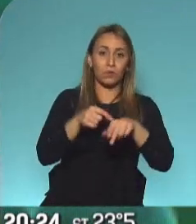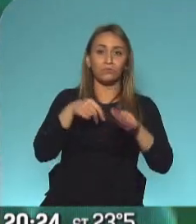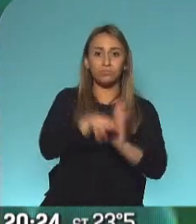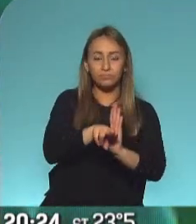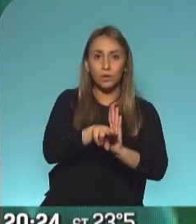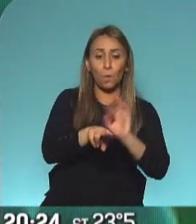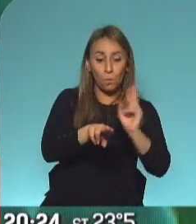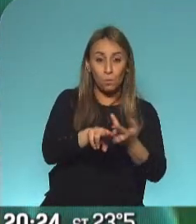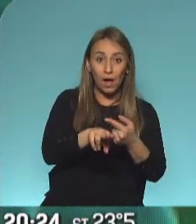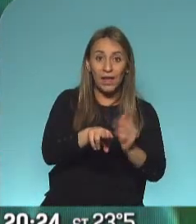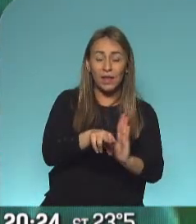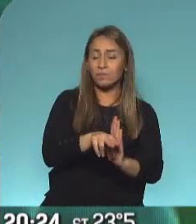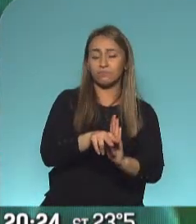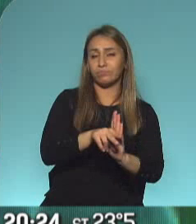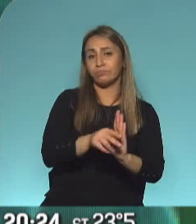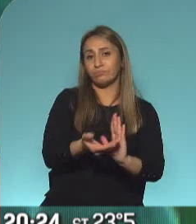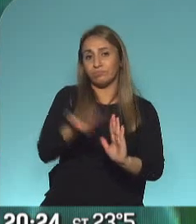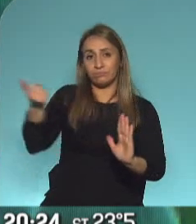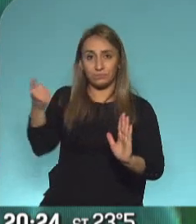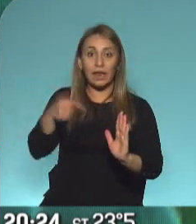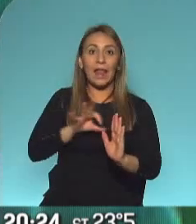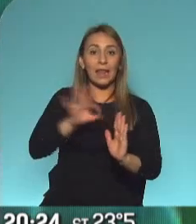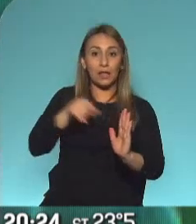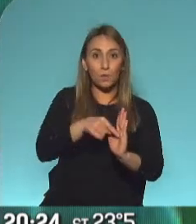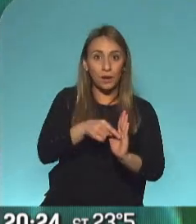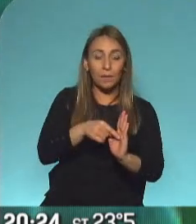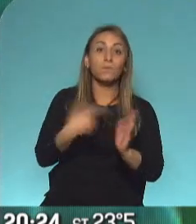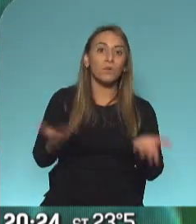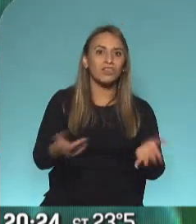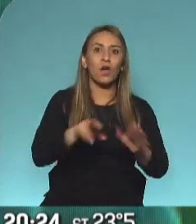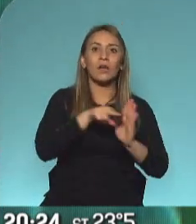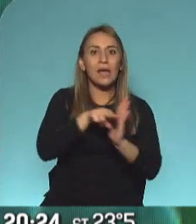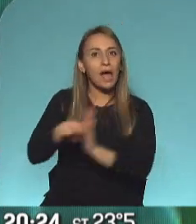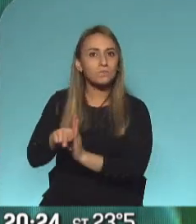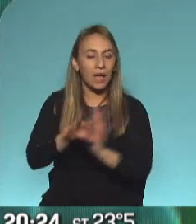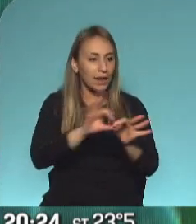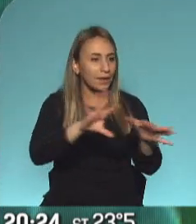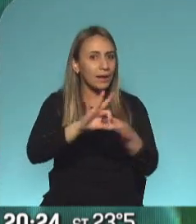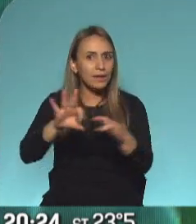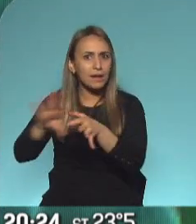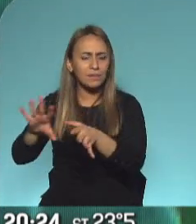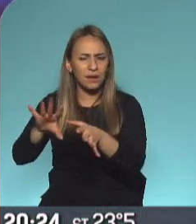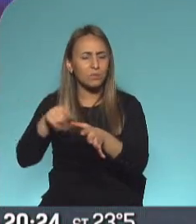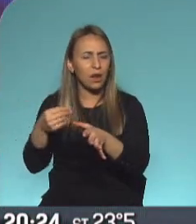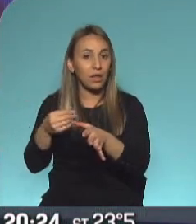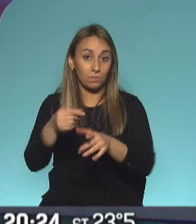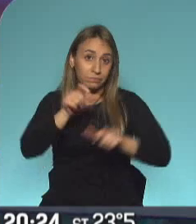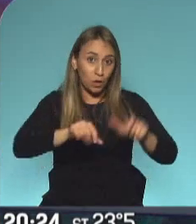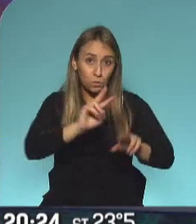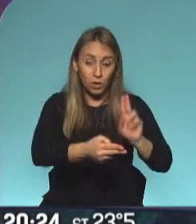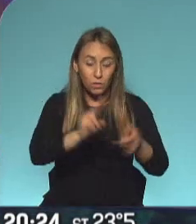¿sí?, se están ocupando y se están ocupando rápidamente porque los números de camas también aumentan. 106 días,